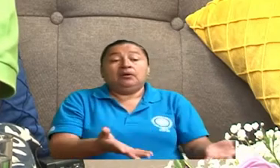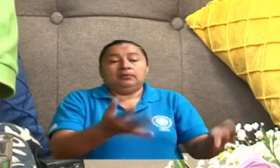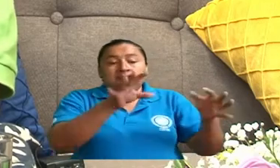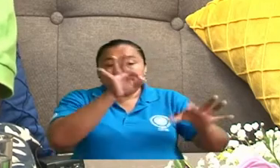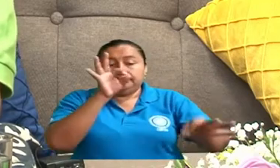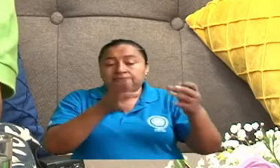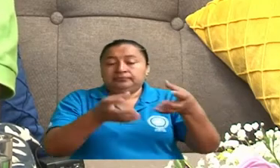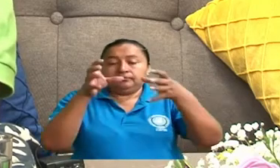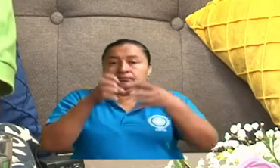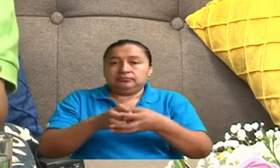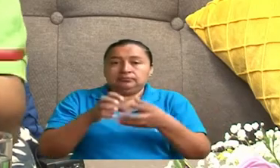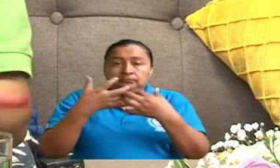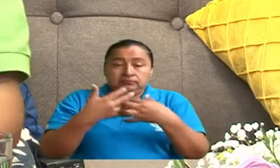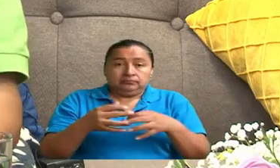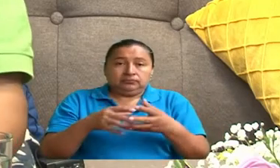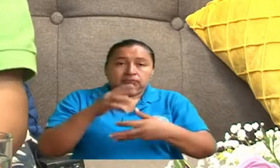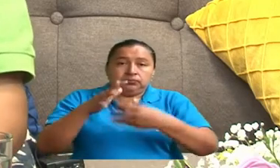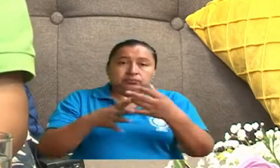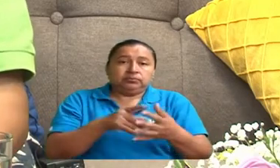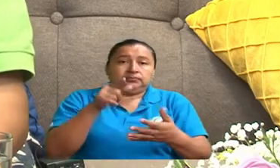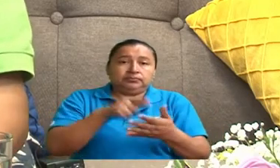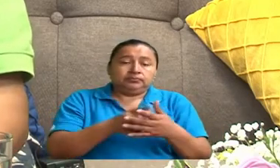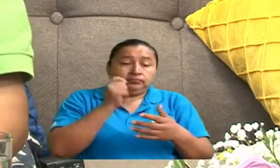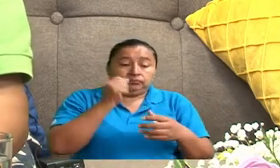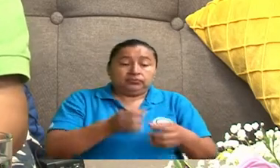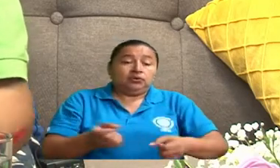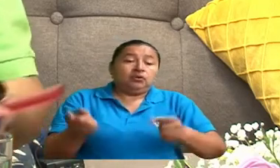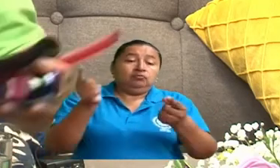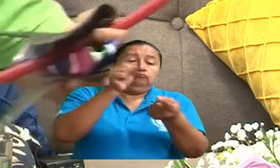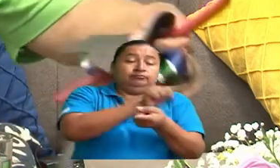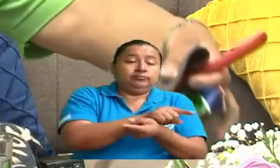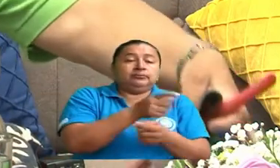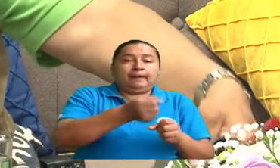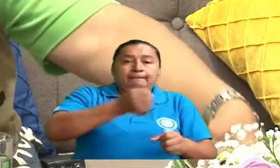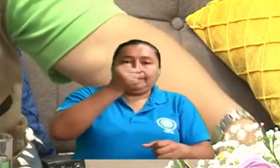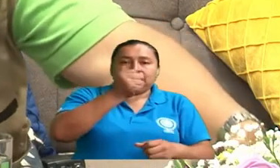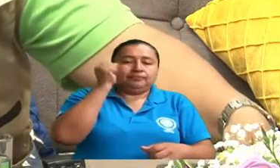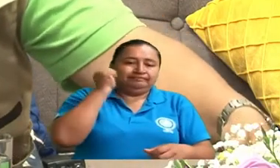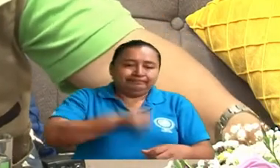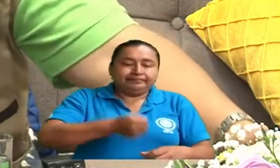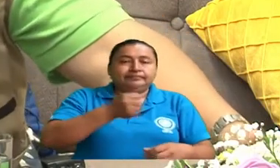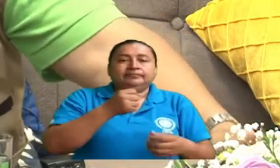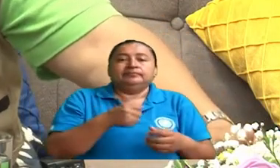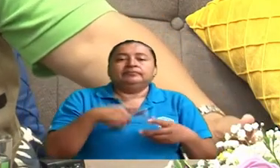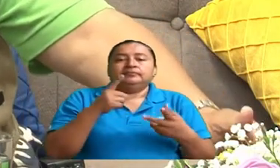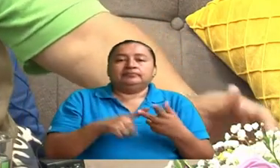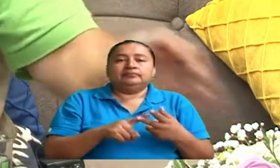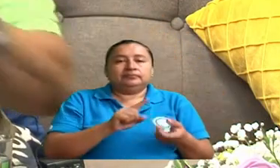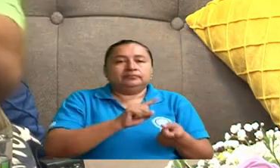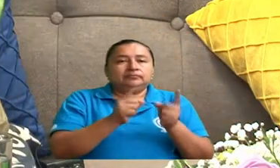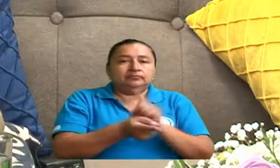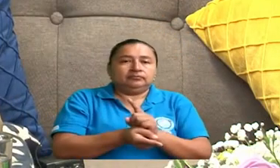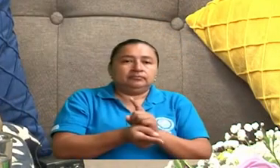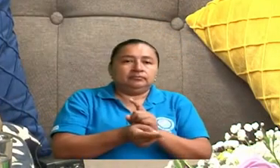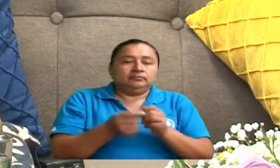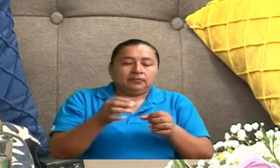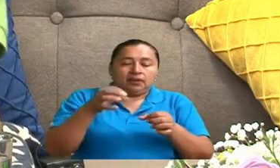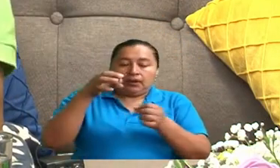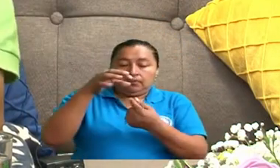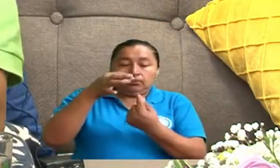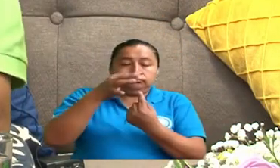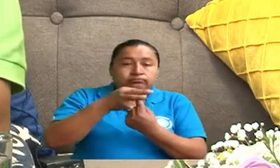¿verdad?, material sólido, hemos transformado este mazo, ¿ya? Hemos transformado, ¿verdad?, el tapón